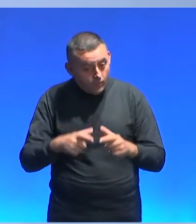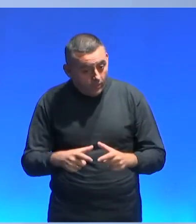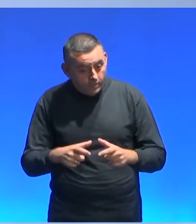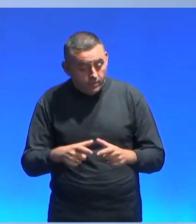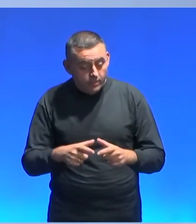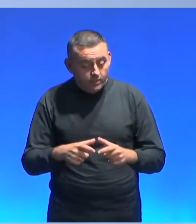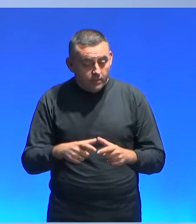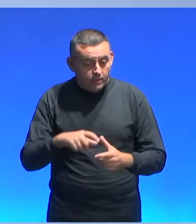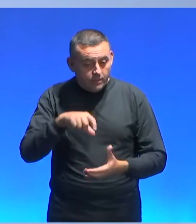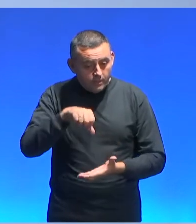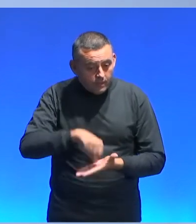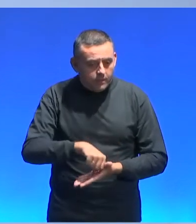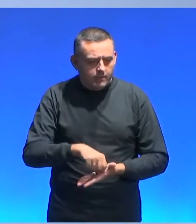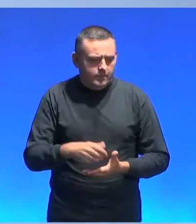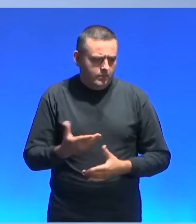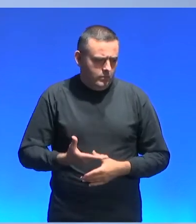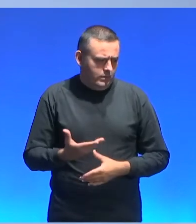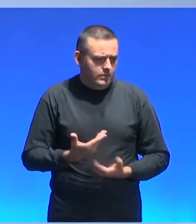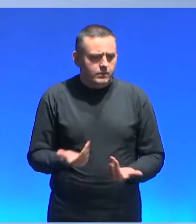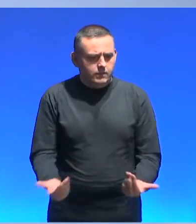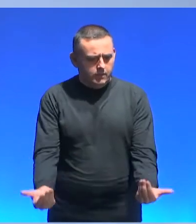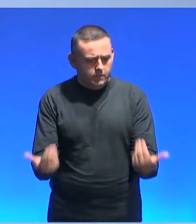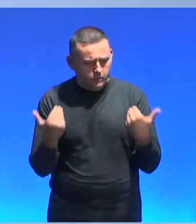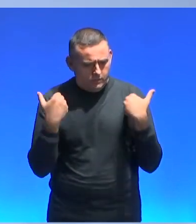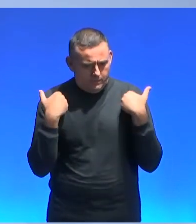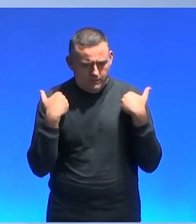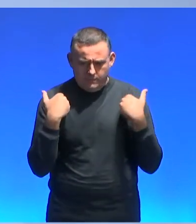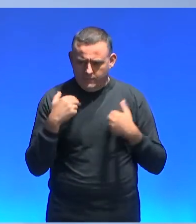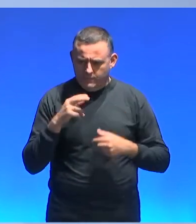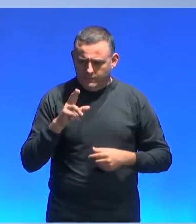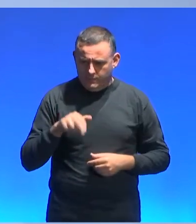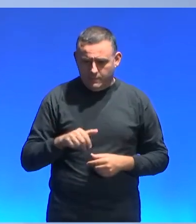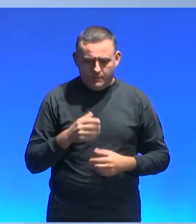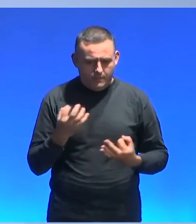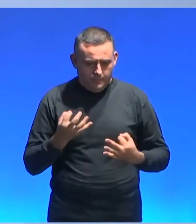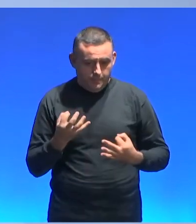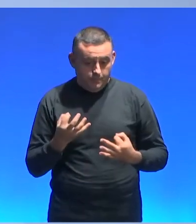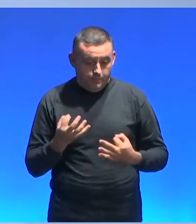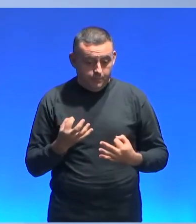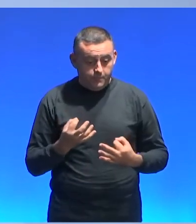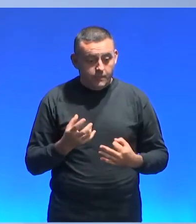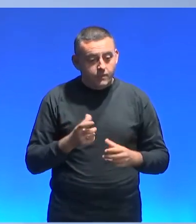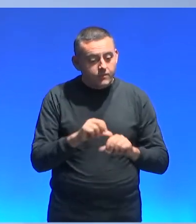que asumir mucho más responsabilidades para ser distinta.